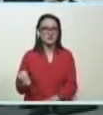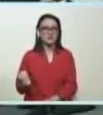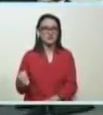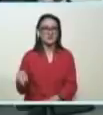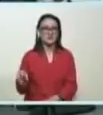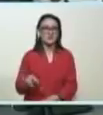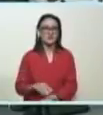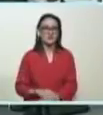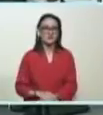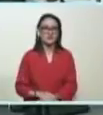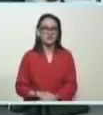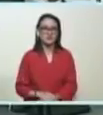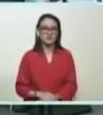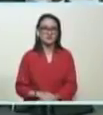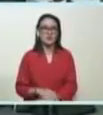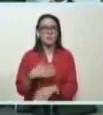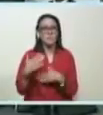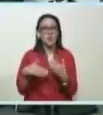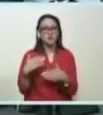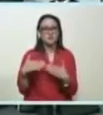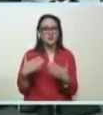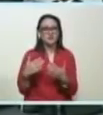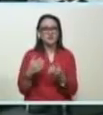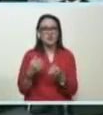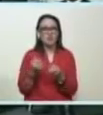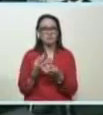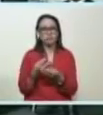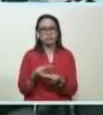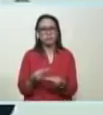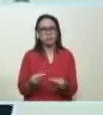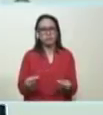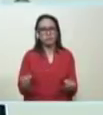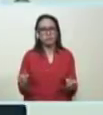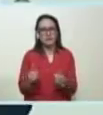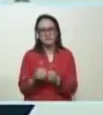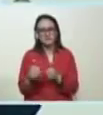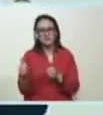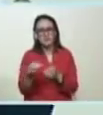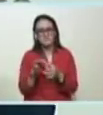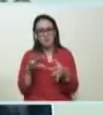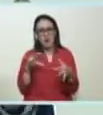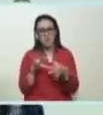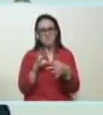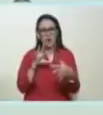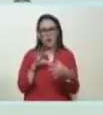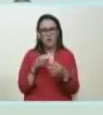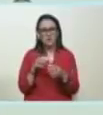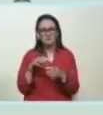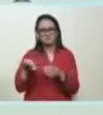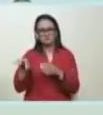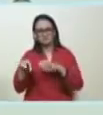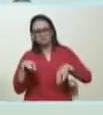Venezuela. Proceso de desmoronamiento, de separación, de división,